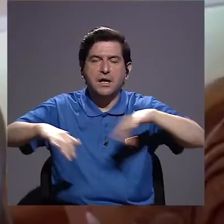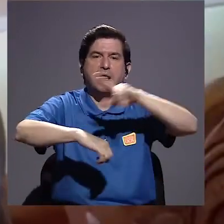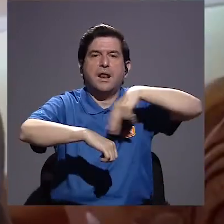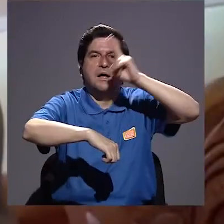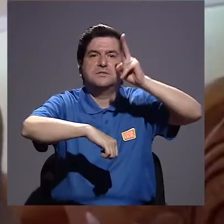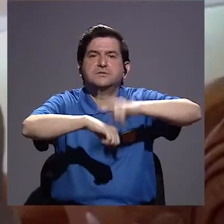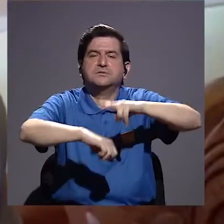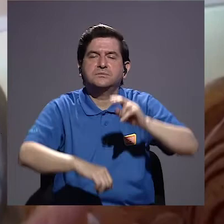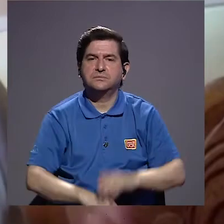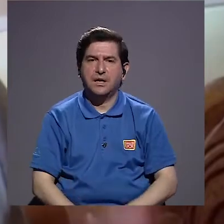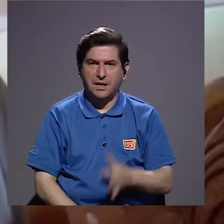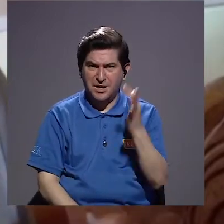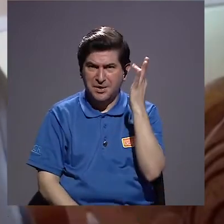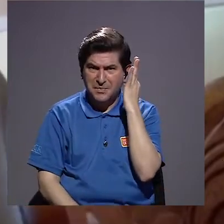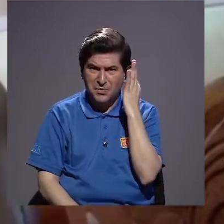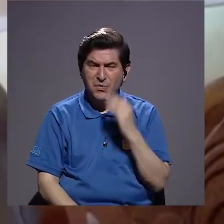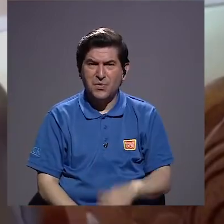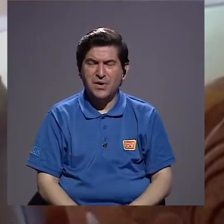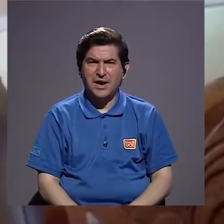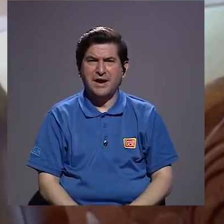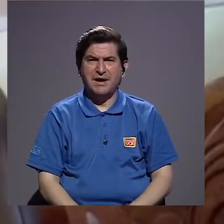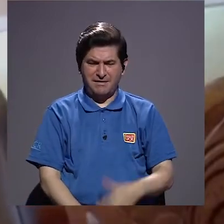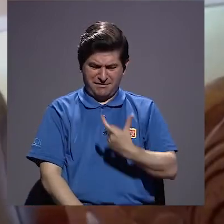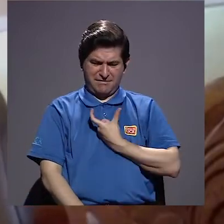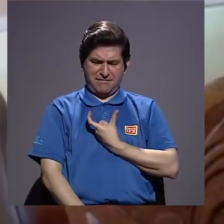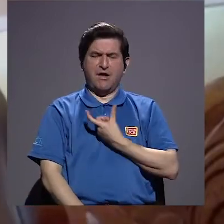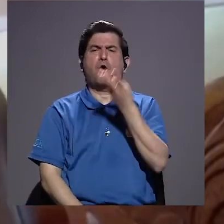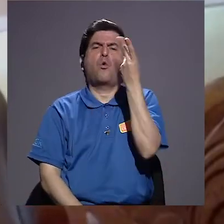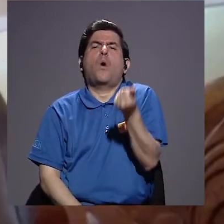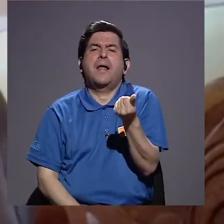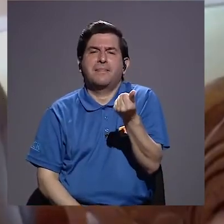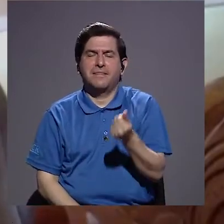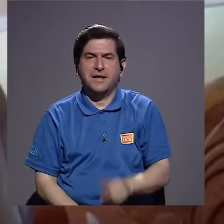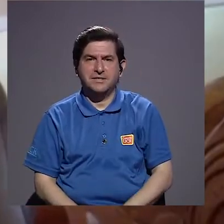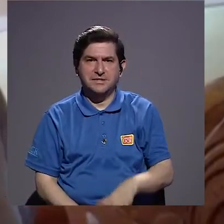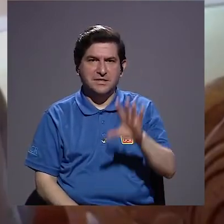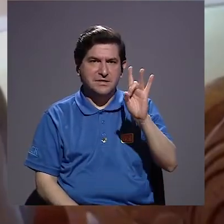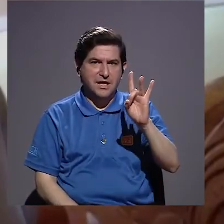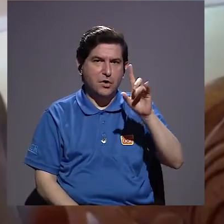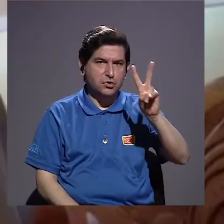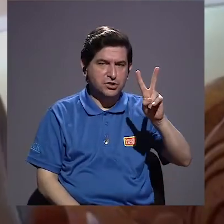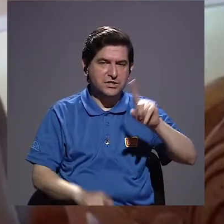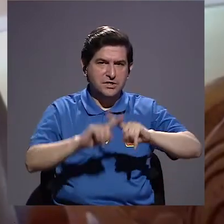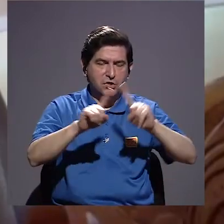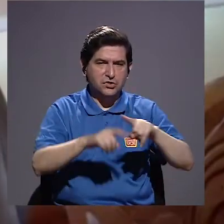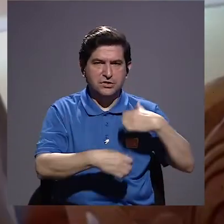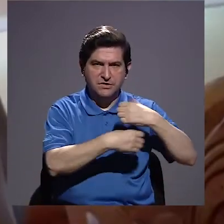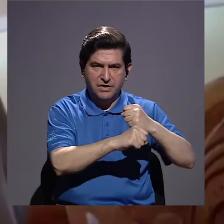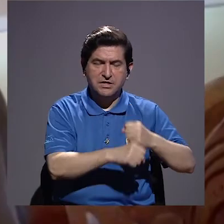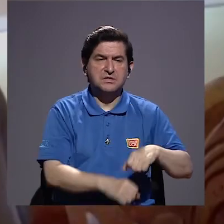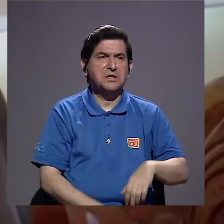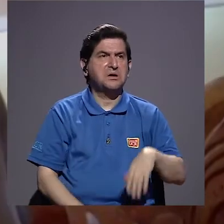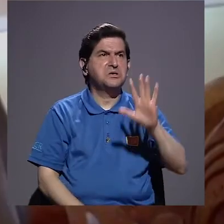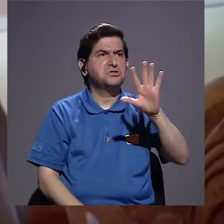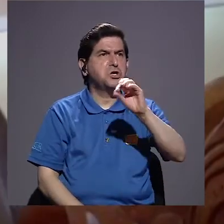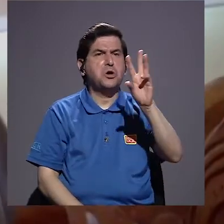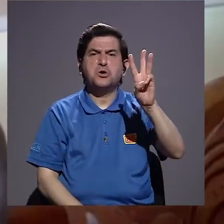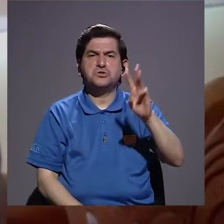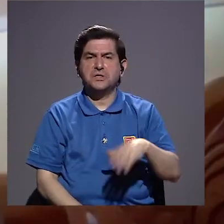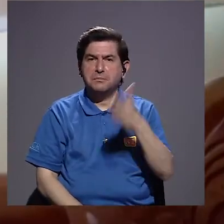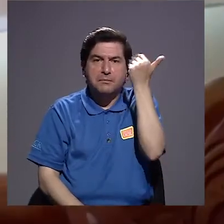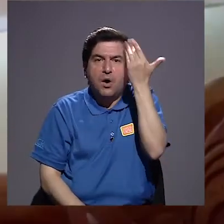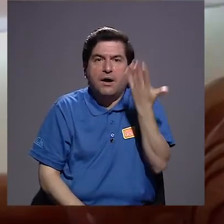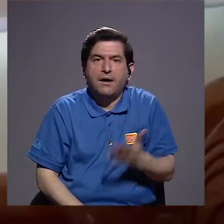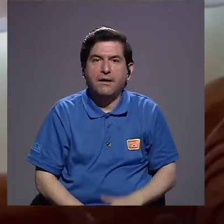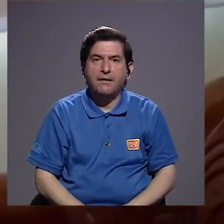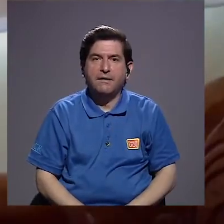ámbito nacional. ¿Cuántas mujeres alcaldesas hay? ¿Cuántas? De 82 alcaldes, como 5 o 6. ¿Por